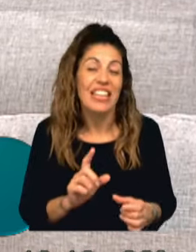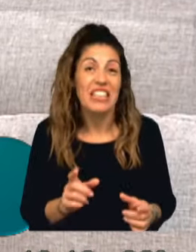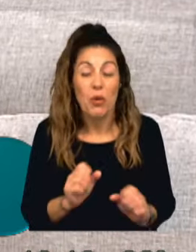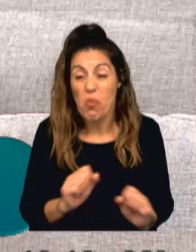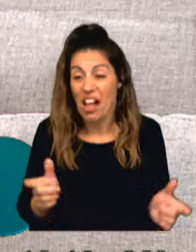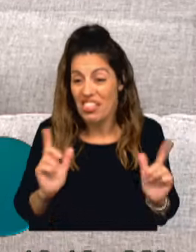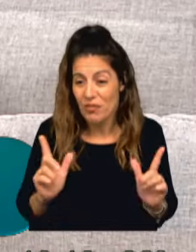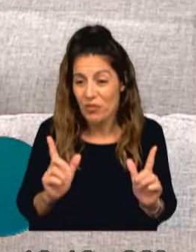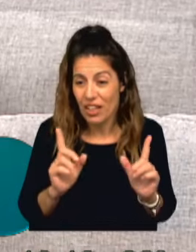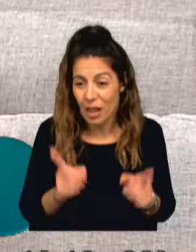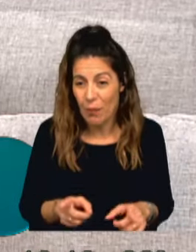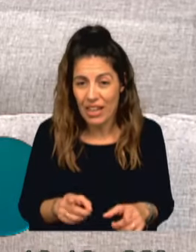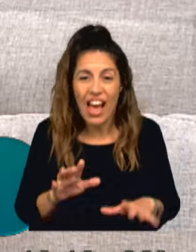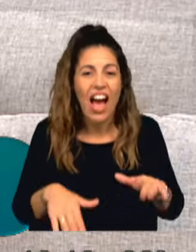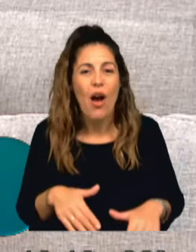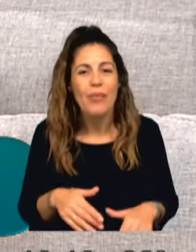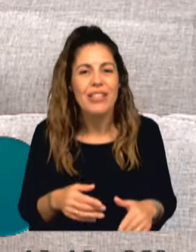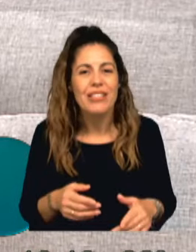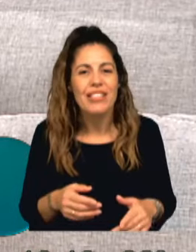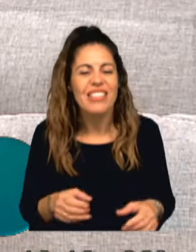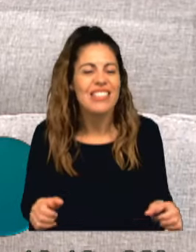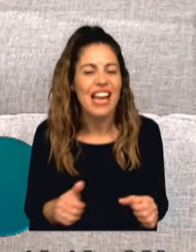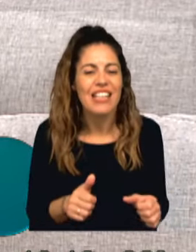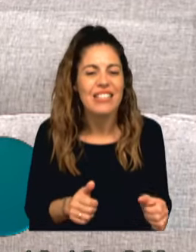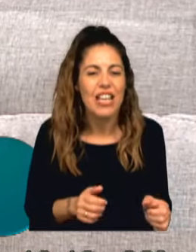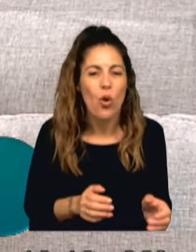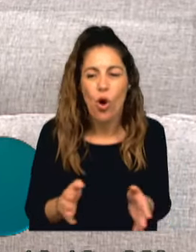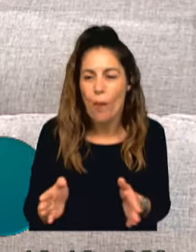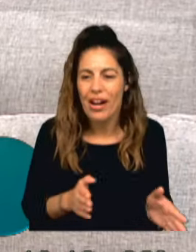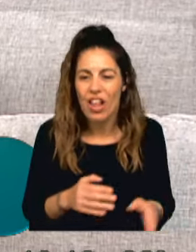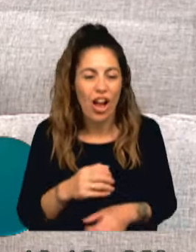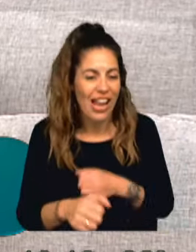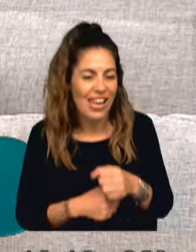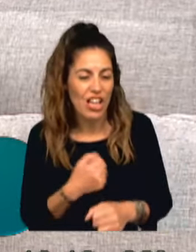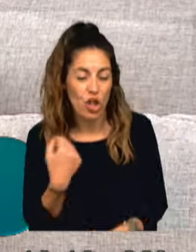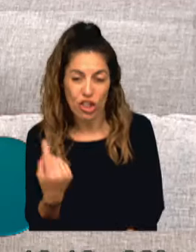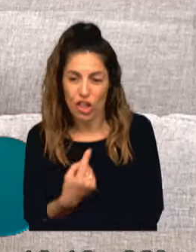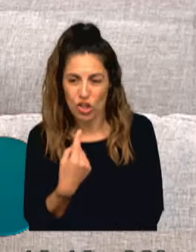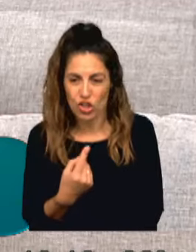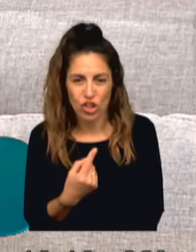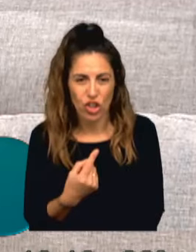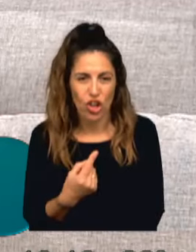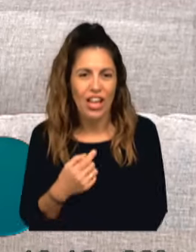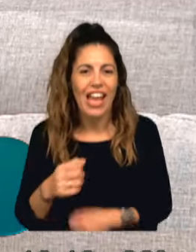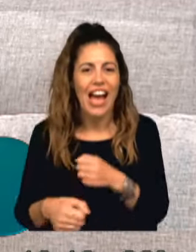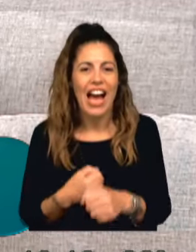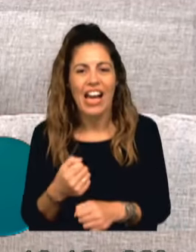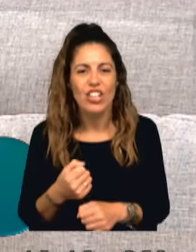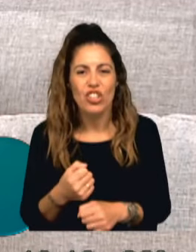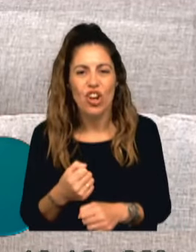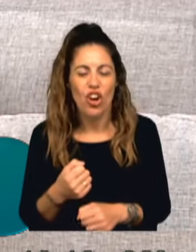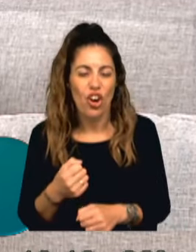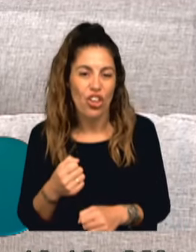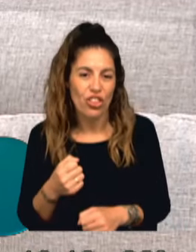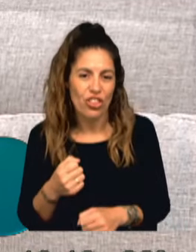y demás a veces sucede hay un paralelismo que se hace esto de el año de nosotros y y los siete años nuestros y el año